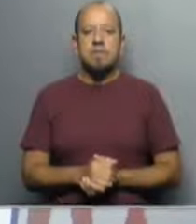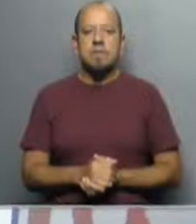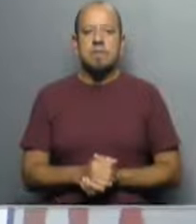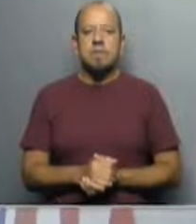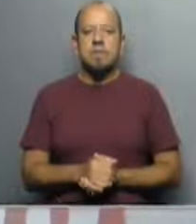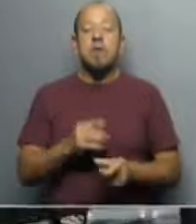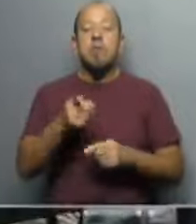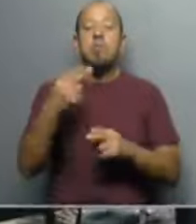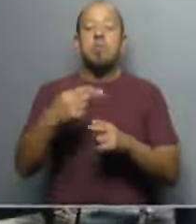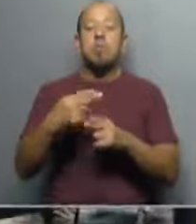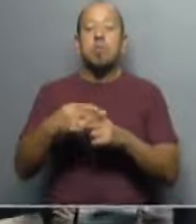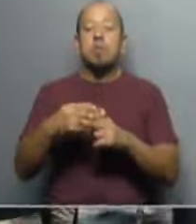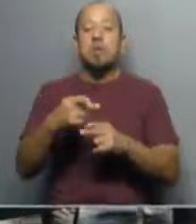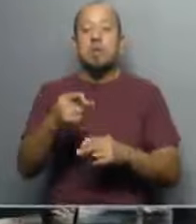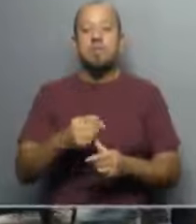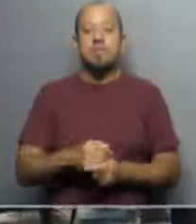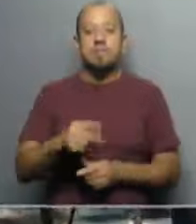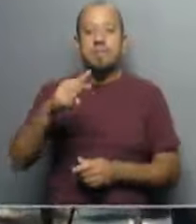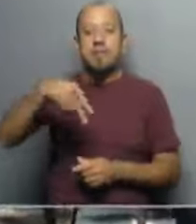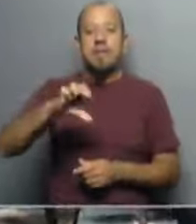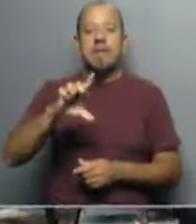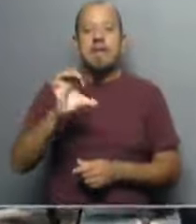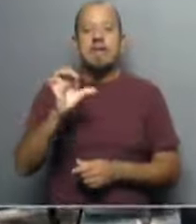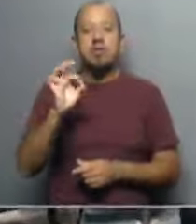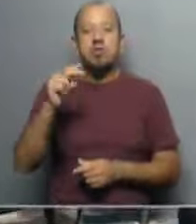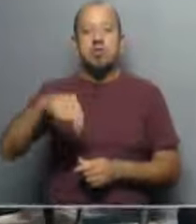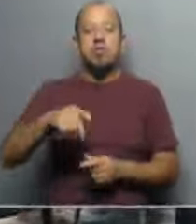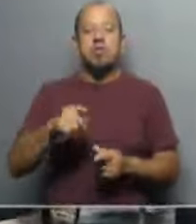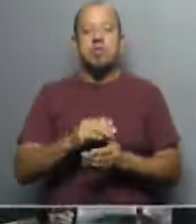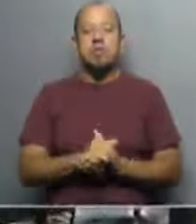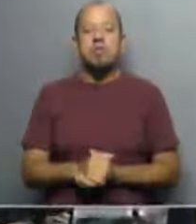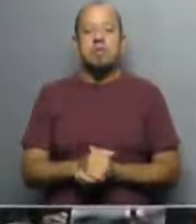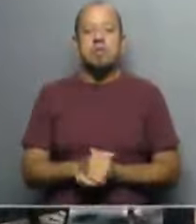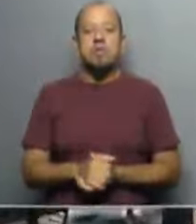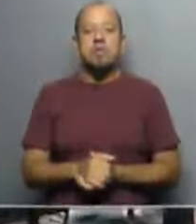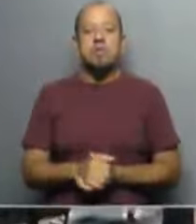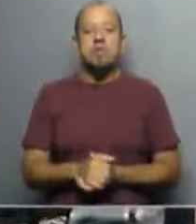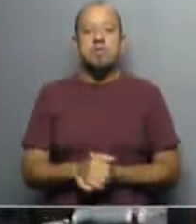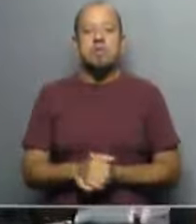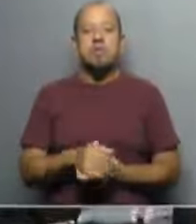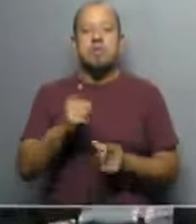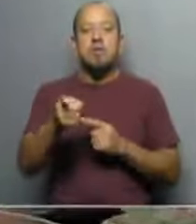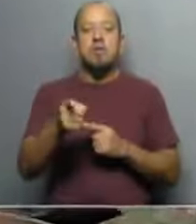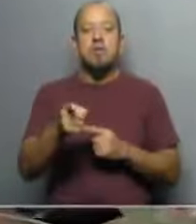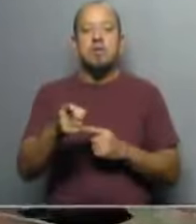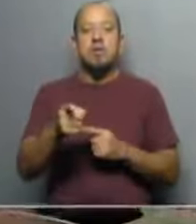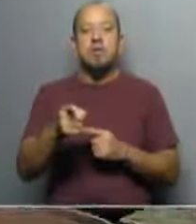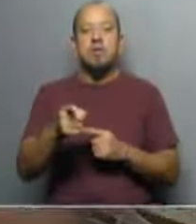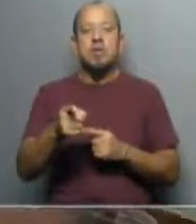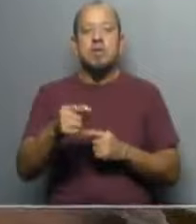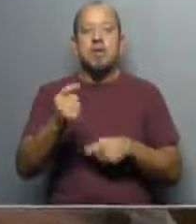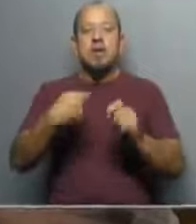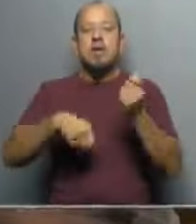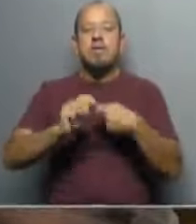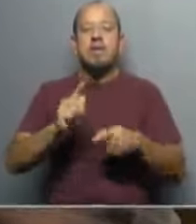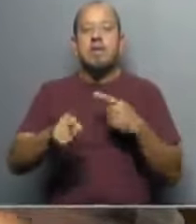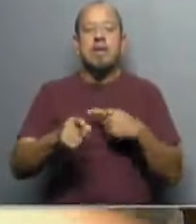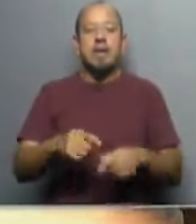¿Cómo es tu nombre? Nelson. Ahí está. ¿Esta churrería? ¿Cuál es el nombre? ¿Churrería Manolo? Es verdad, churrería